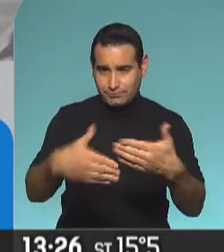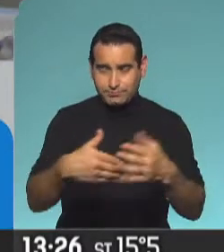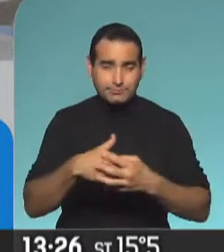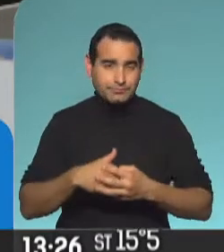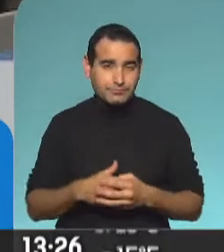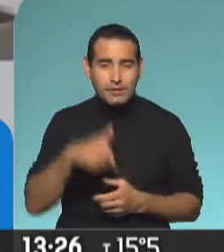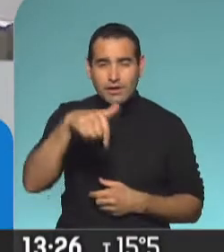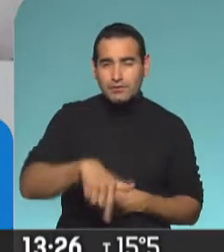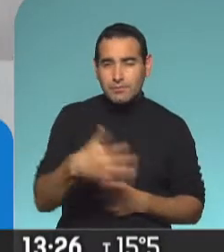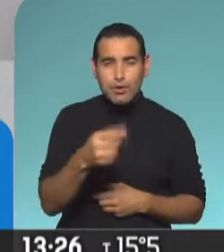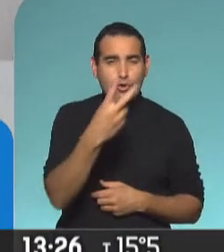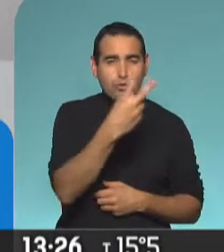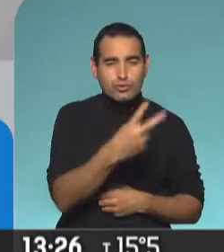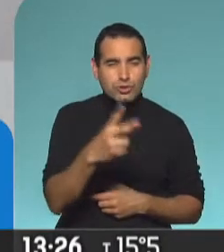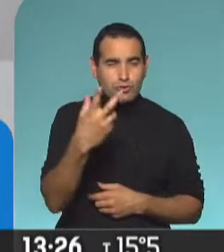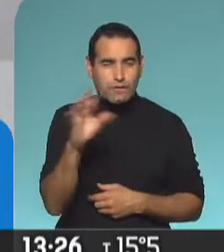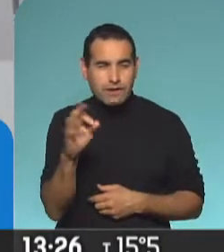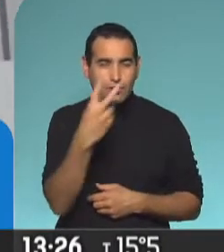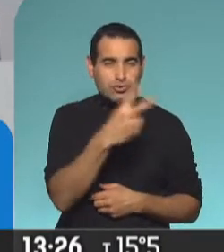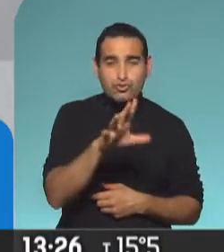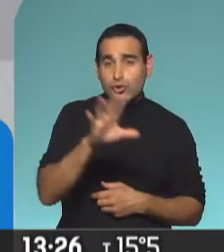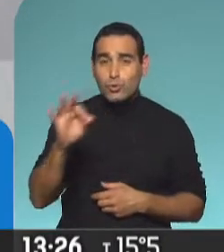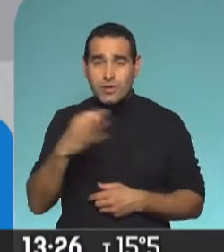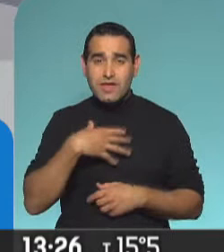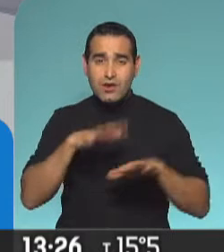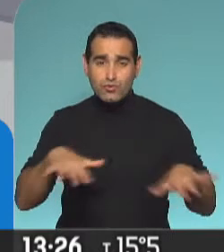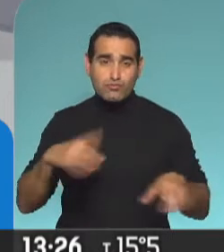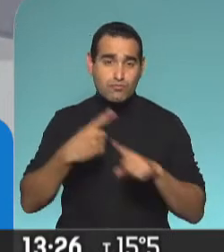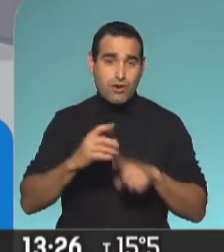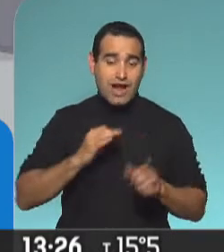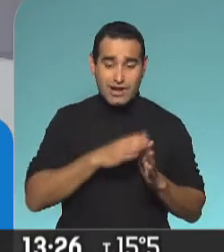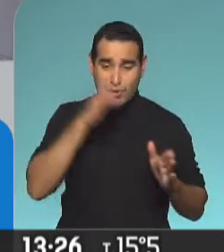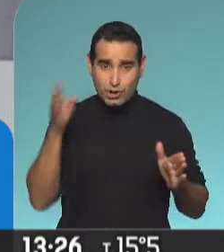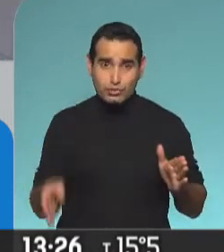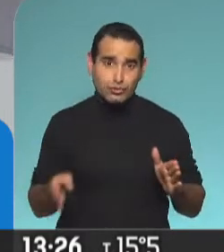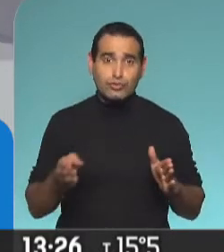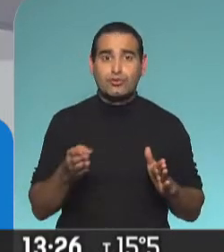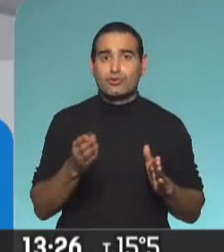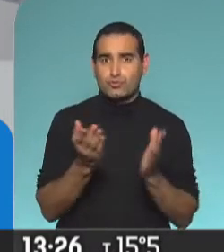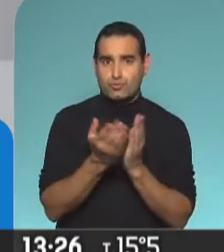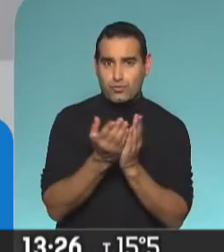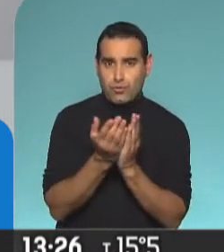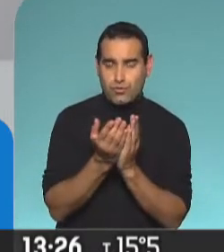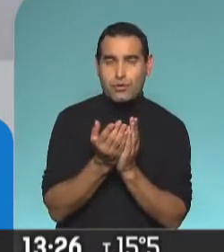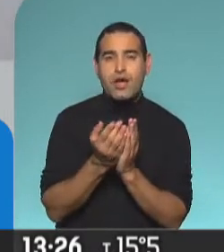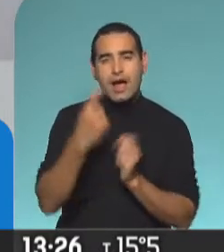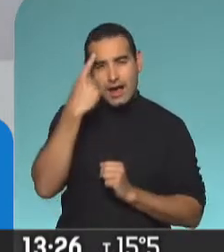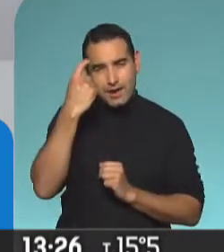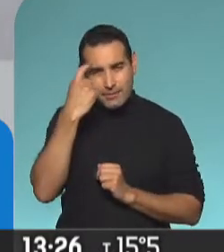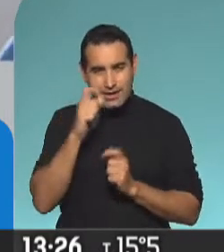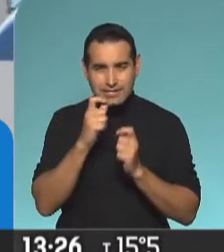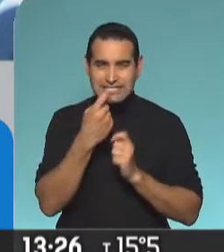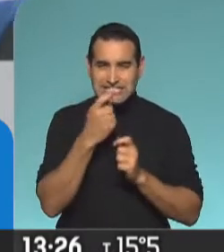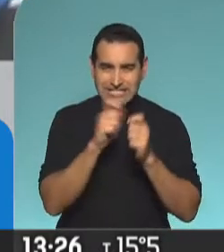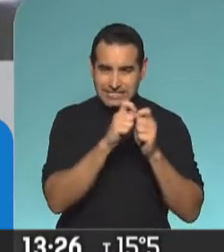Aquí más o menos unos 220, 250 alumnos por año cursan esta materia, como decía, aprenden a restaurar